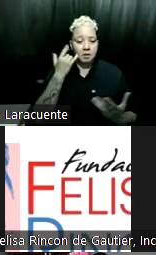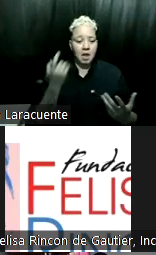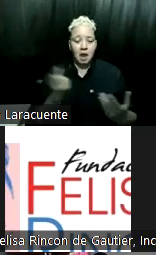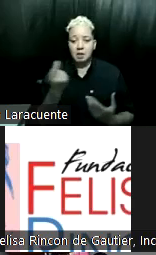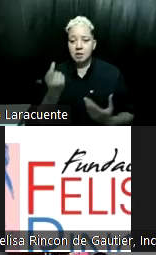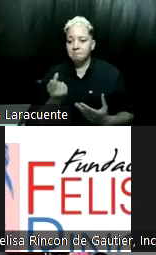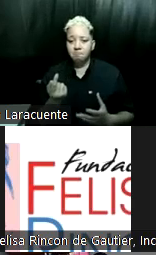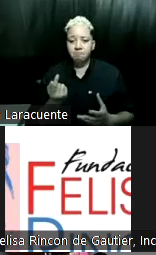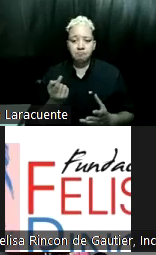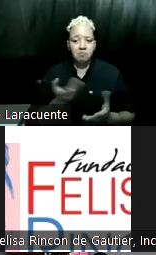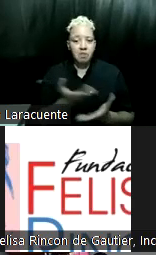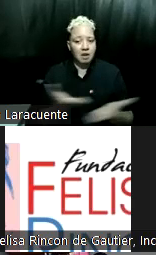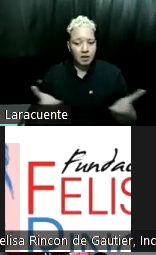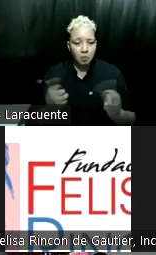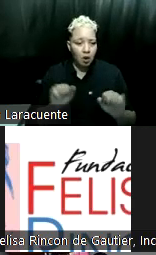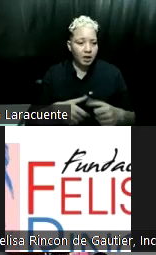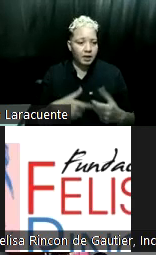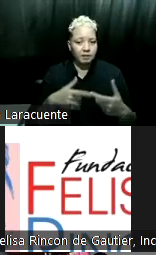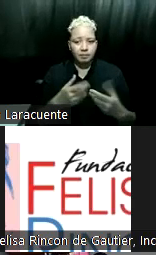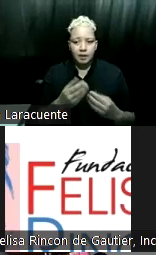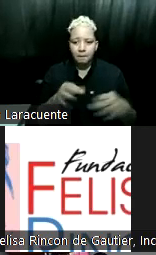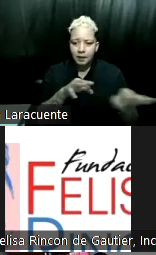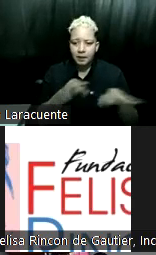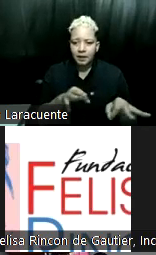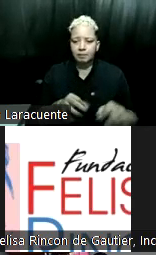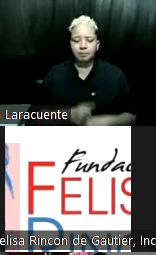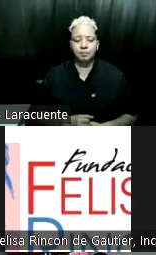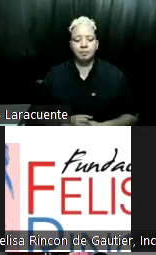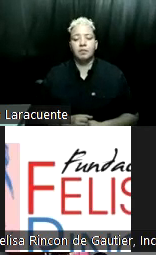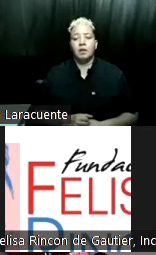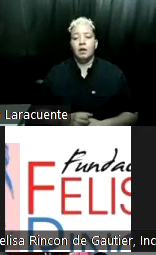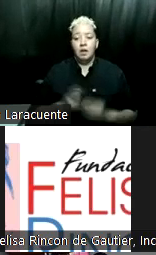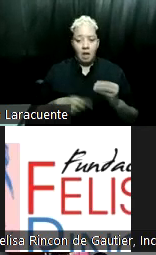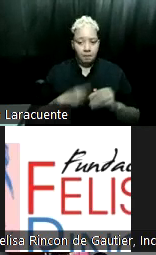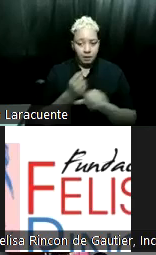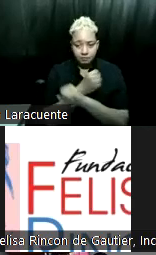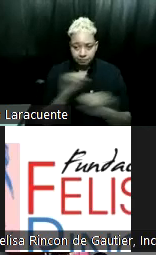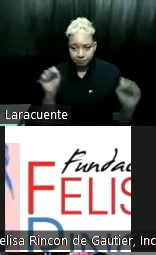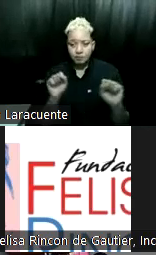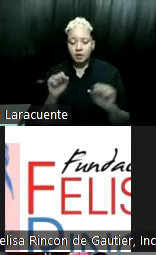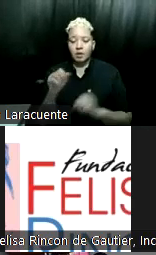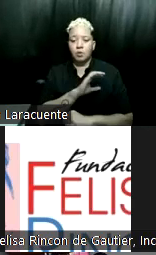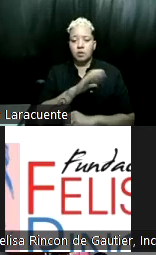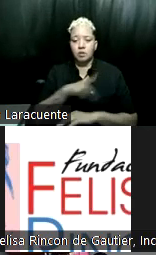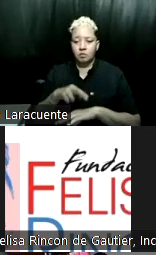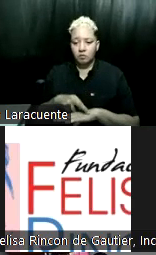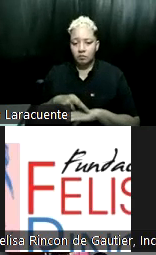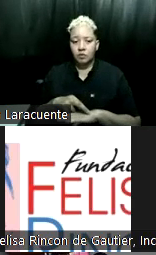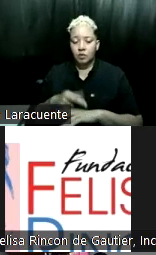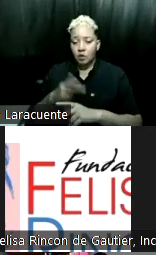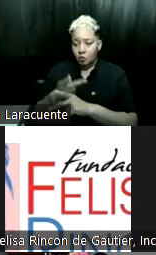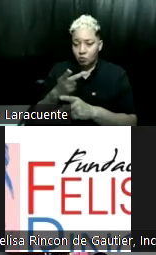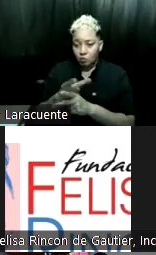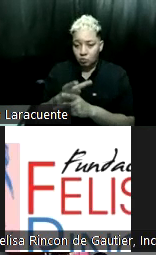un momento. Sobre la seguridad, se desprende que la policía de Puerto Rico tomó medidas de